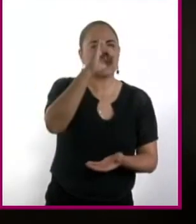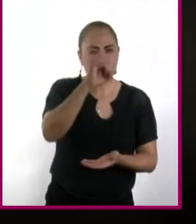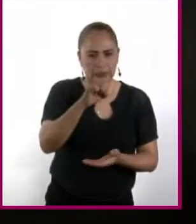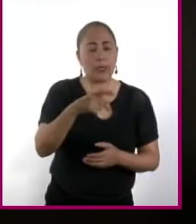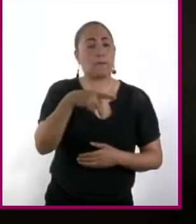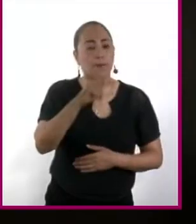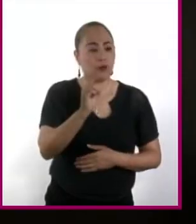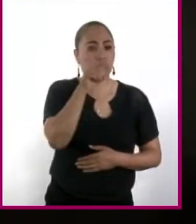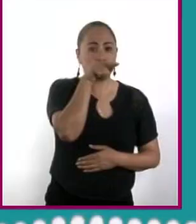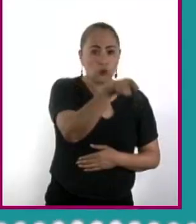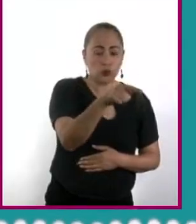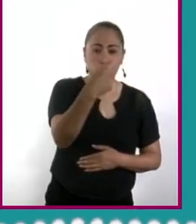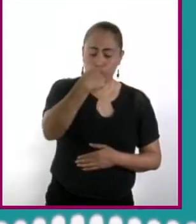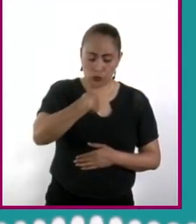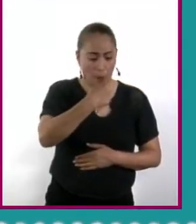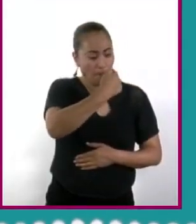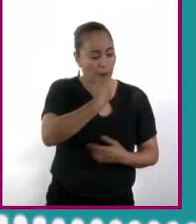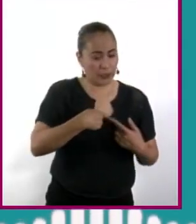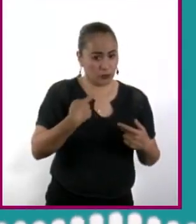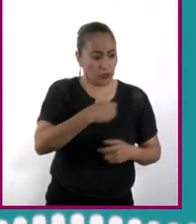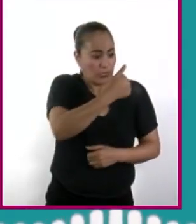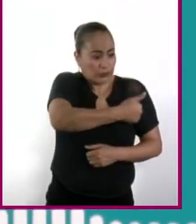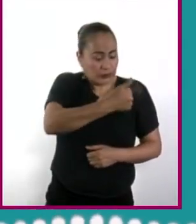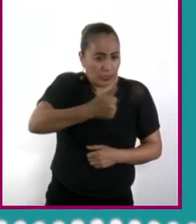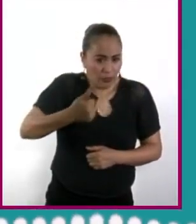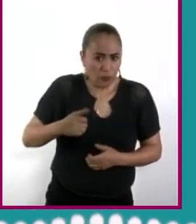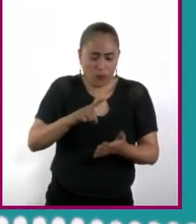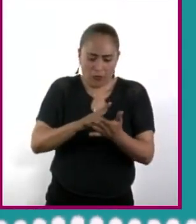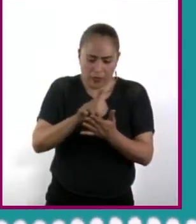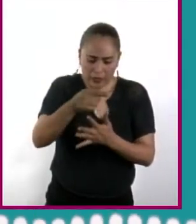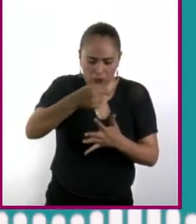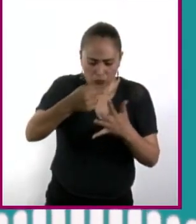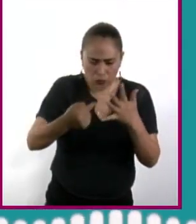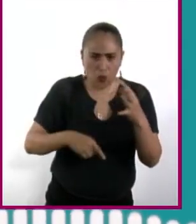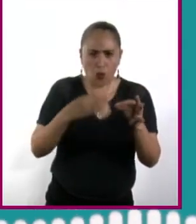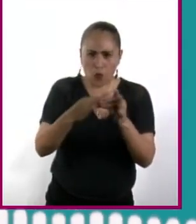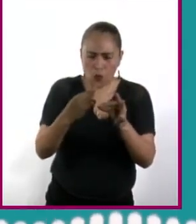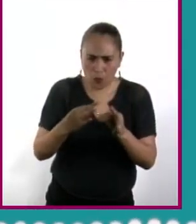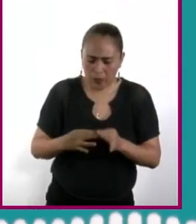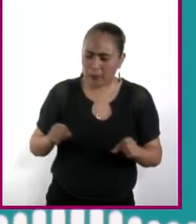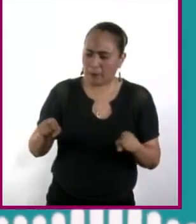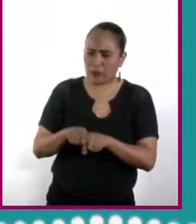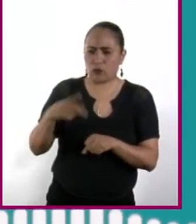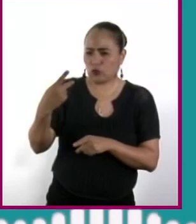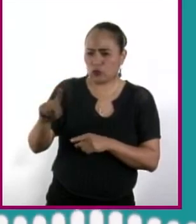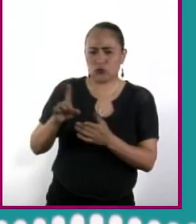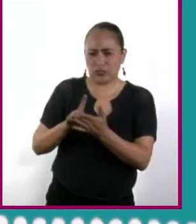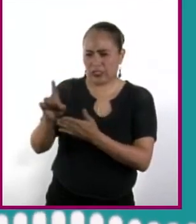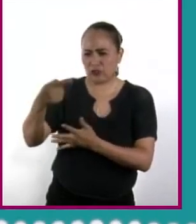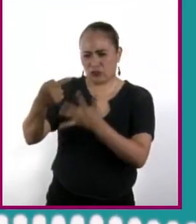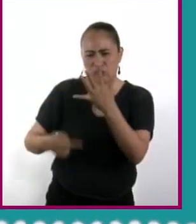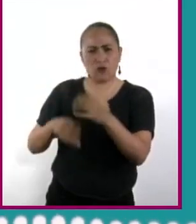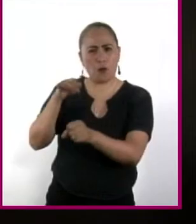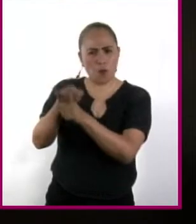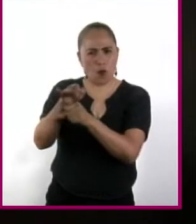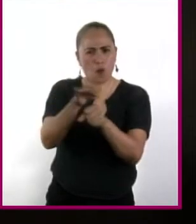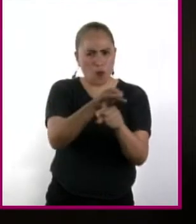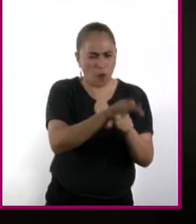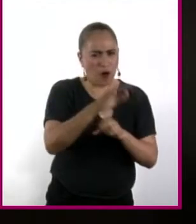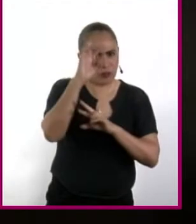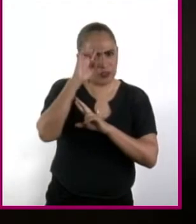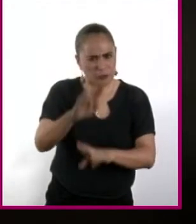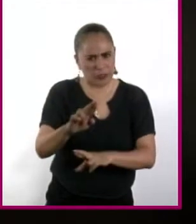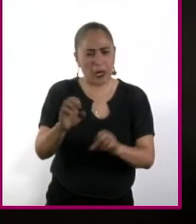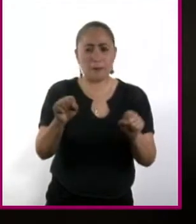y todas las personas debemos ejercer nuestros derechos y hacer valer los derechos de los demás. También debemos cumplir con